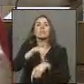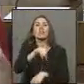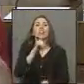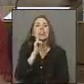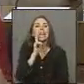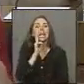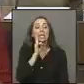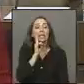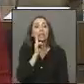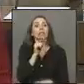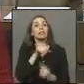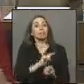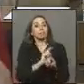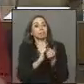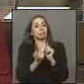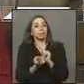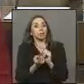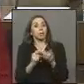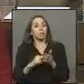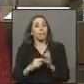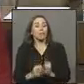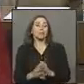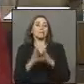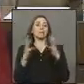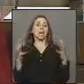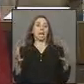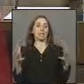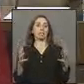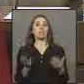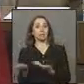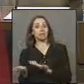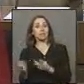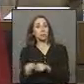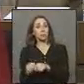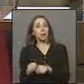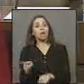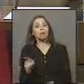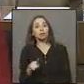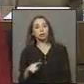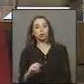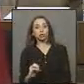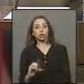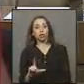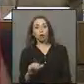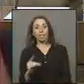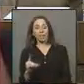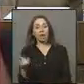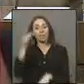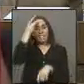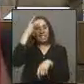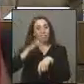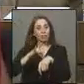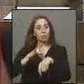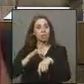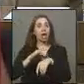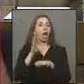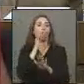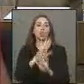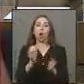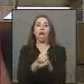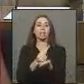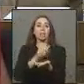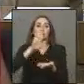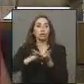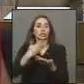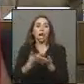eso genera un problema aún mayor. Este es el caso de Soledad. Esta es una enfermedad incurable hasta el